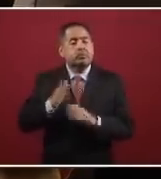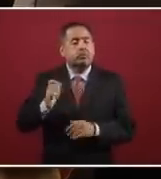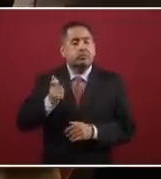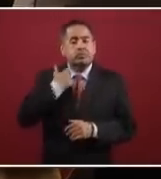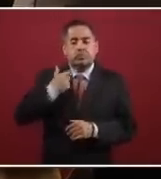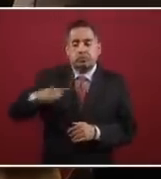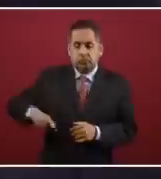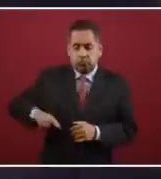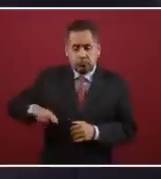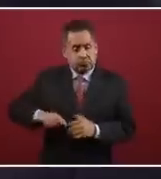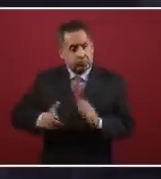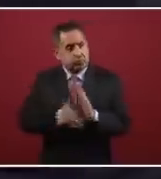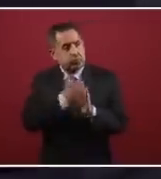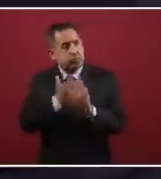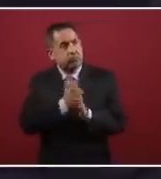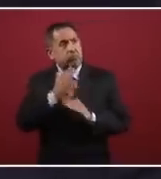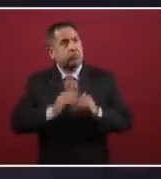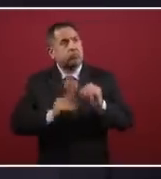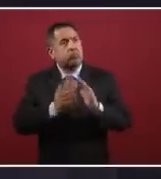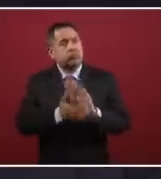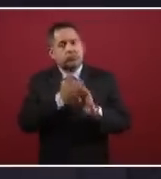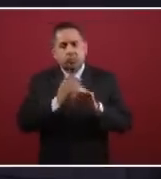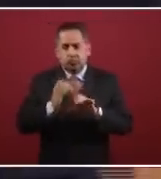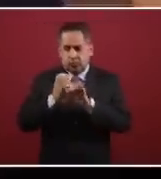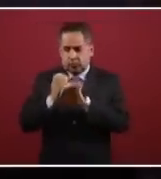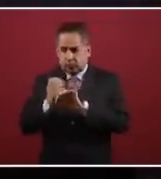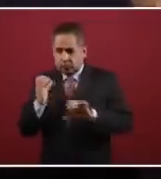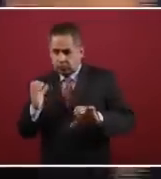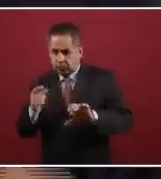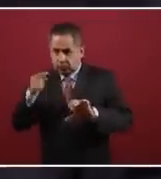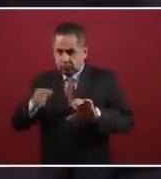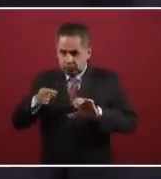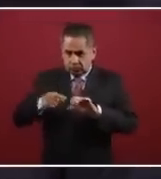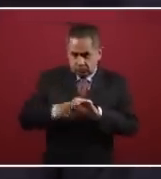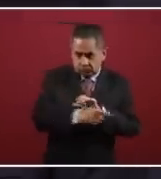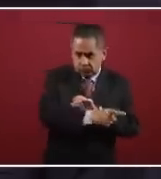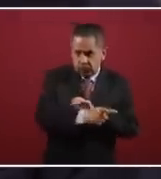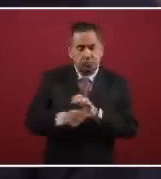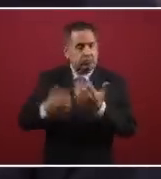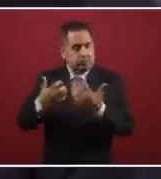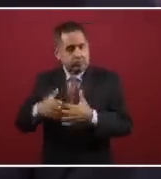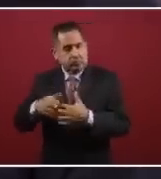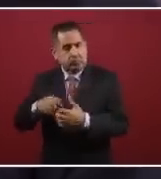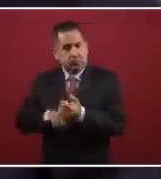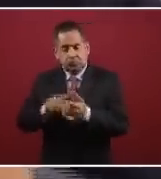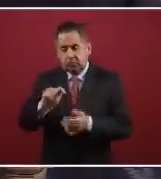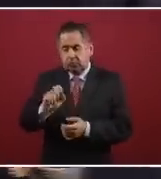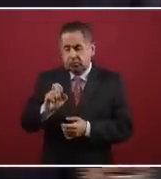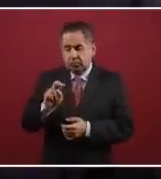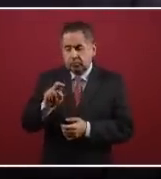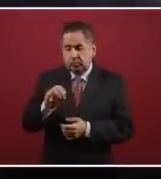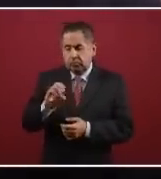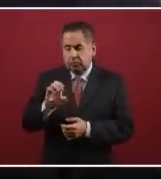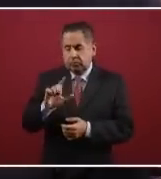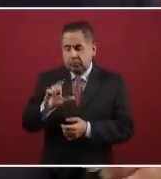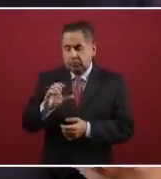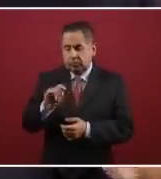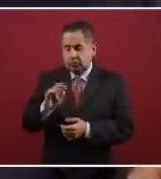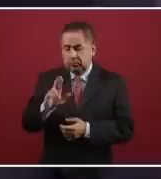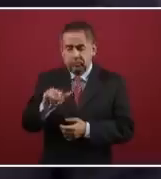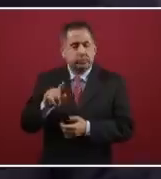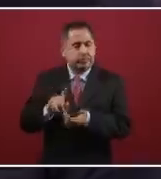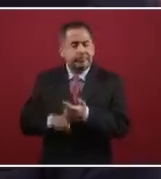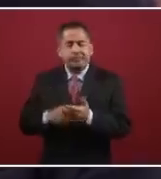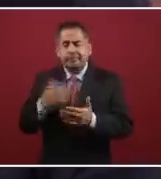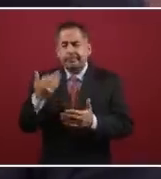anteriores, los ductos y la termoeléctrica, faltan